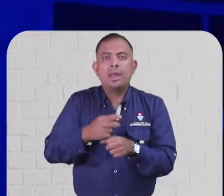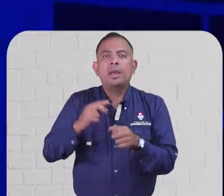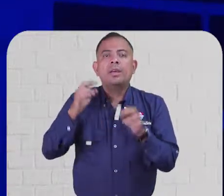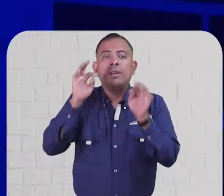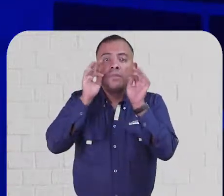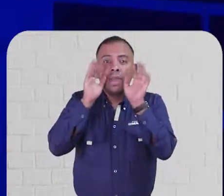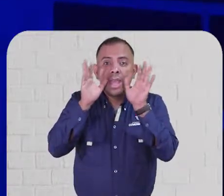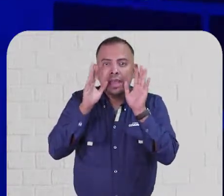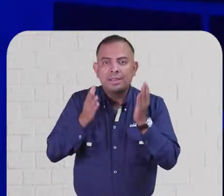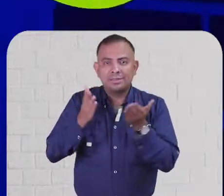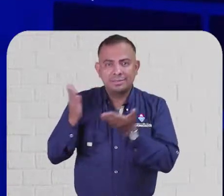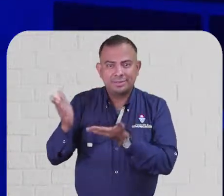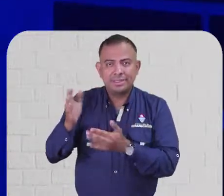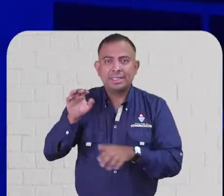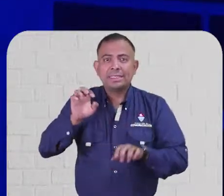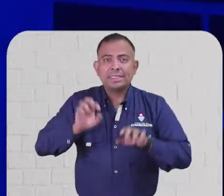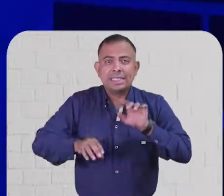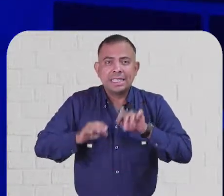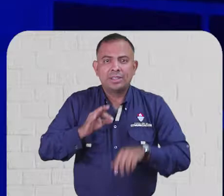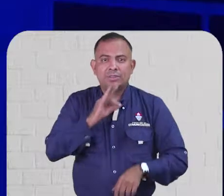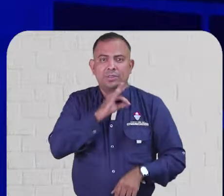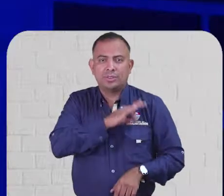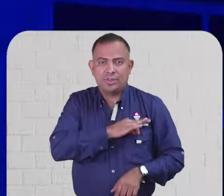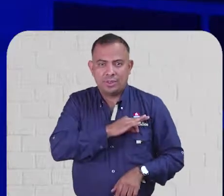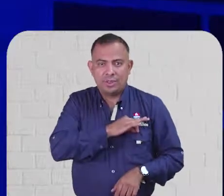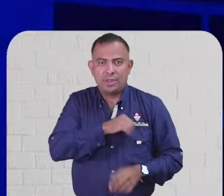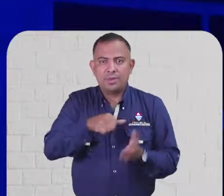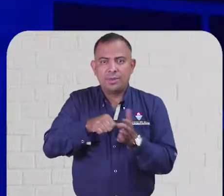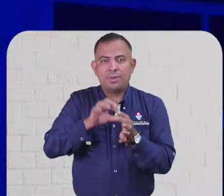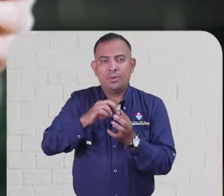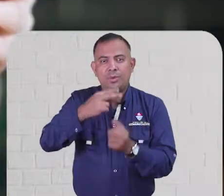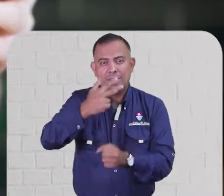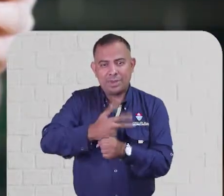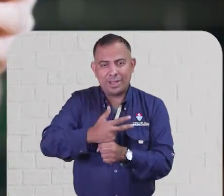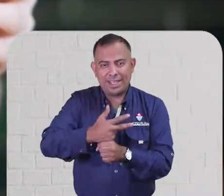www.muniguate.com o en la página oficial en Facebook, Secretaría de